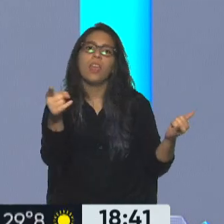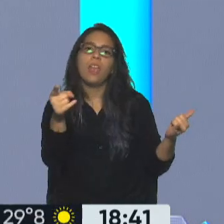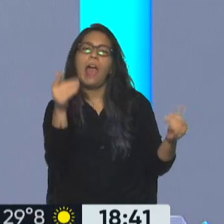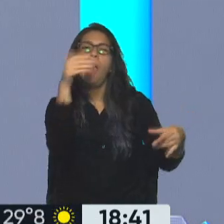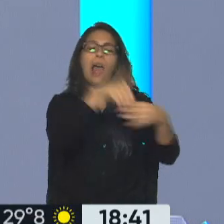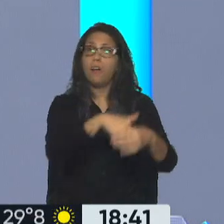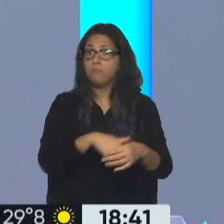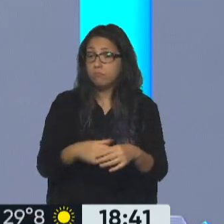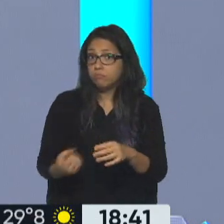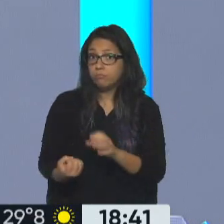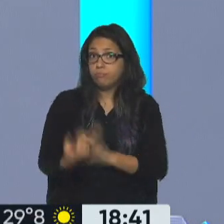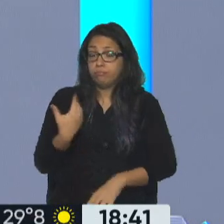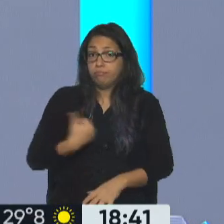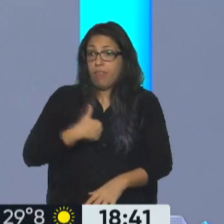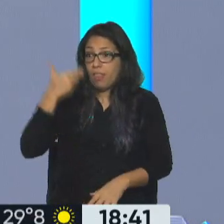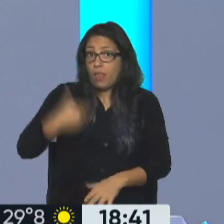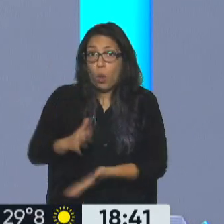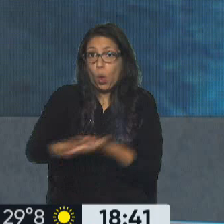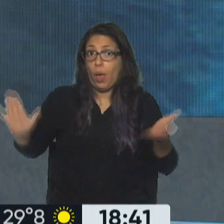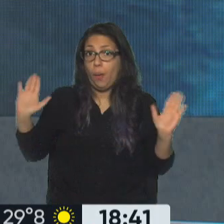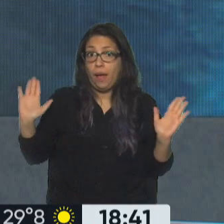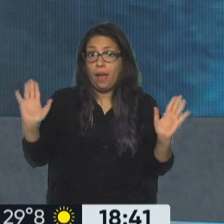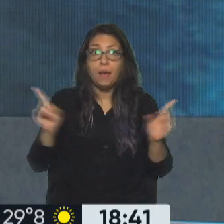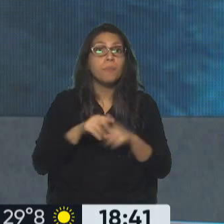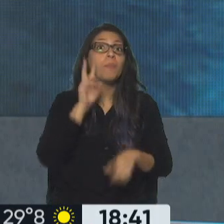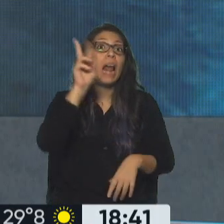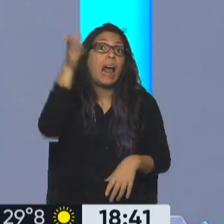cambio es una identidad nueva es una identidad de otro orden